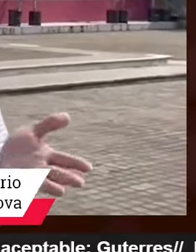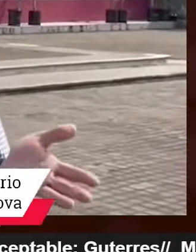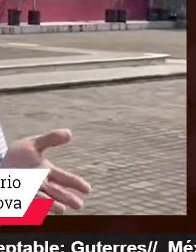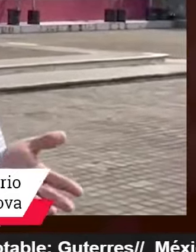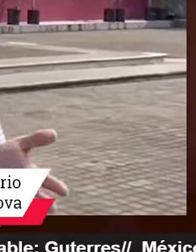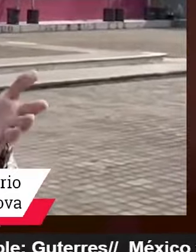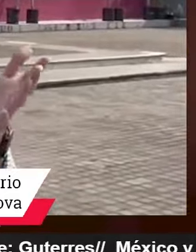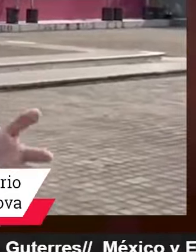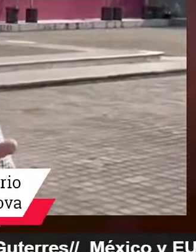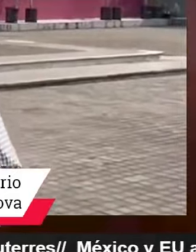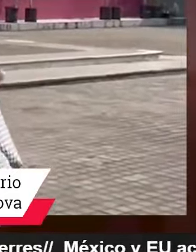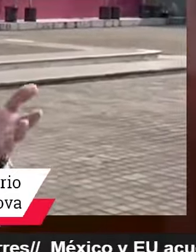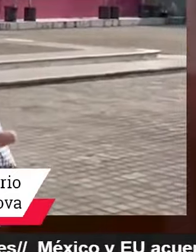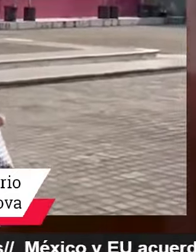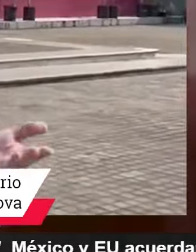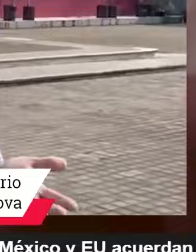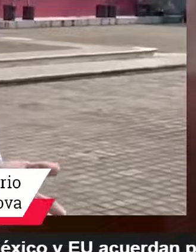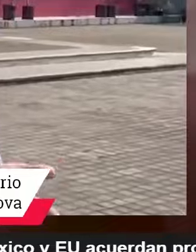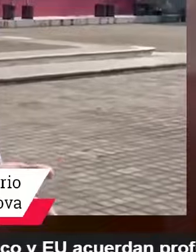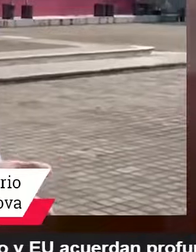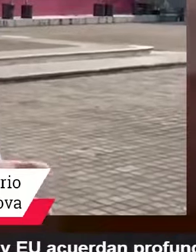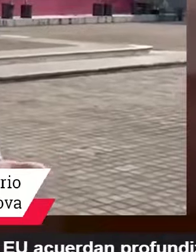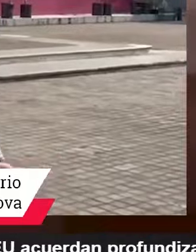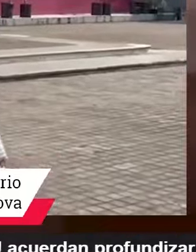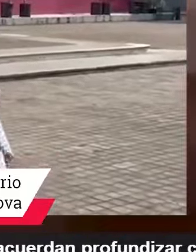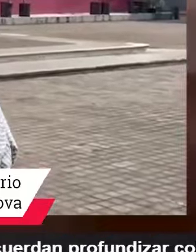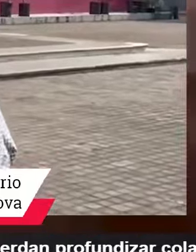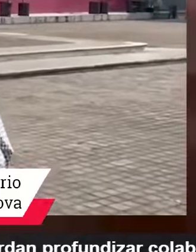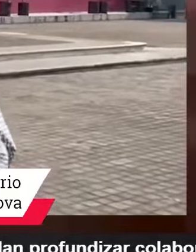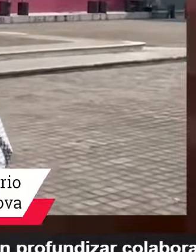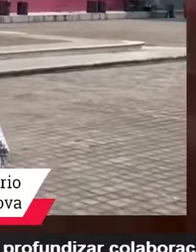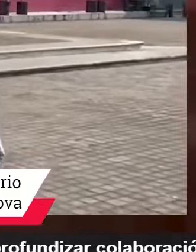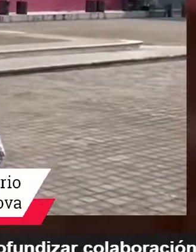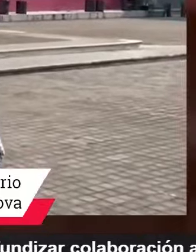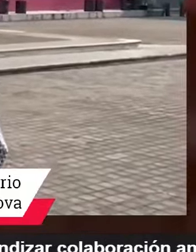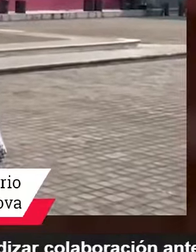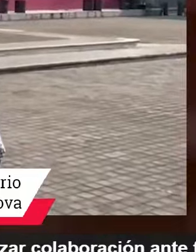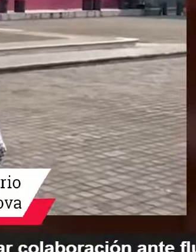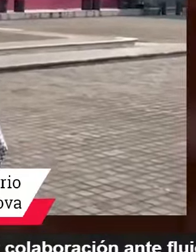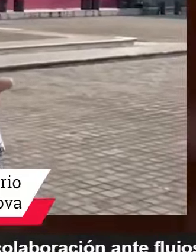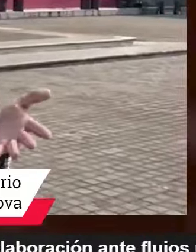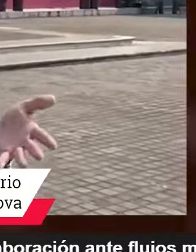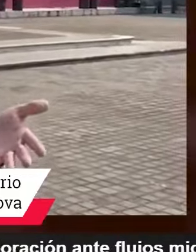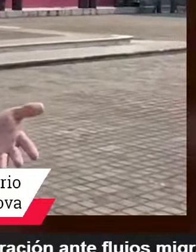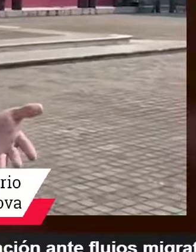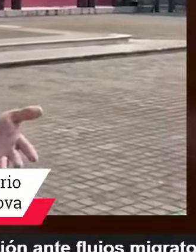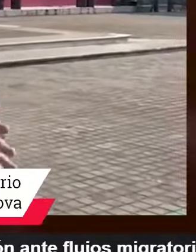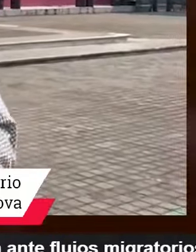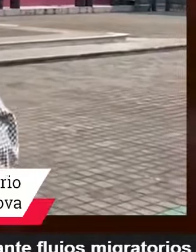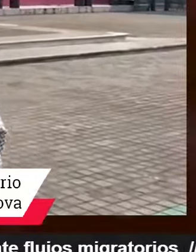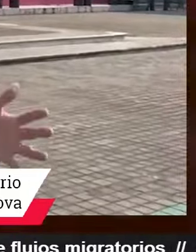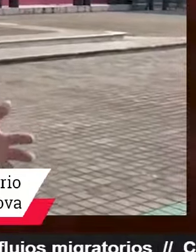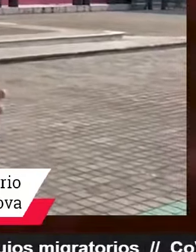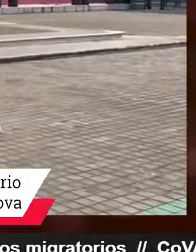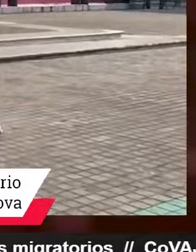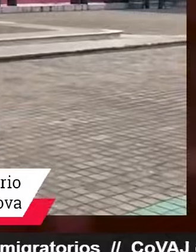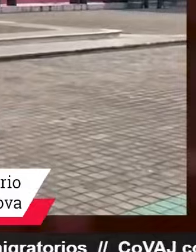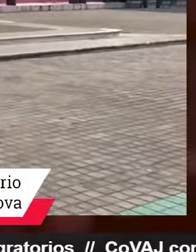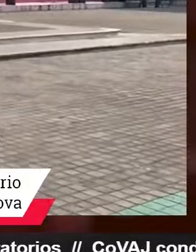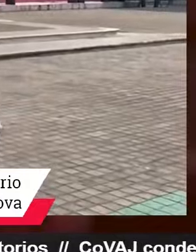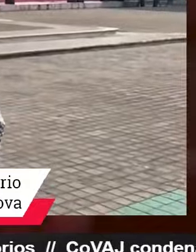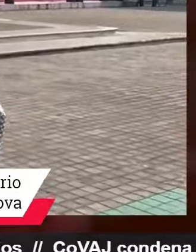MX y bueno vamos a revisar también parte de eh la discusión que se tuvo en el Instituto Nacional electoral